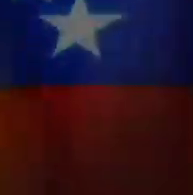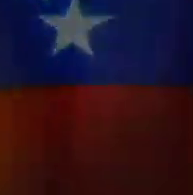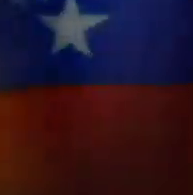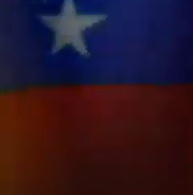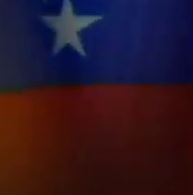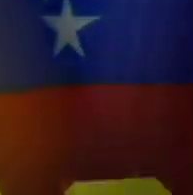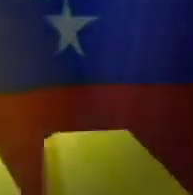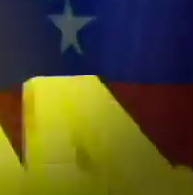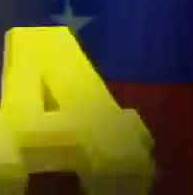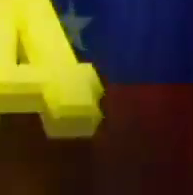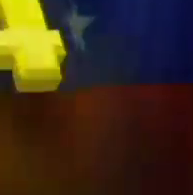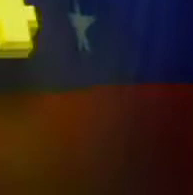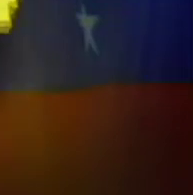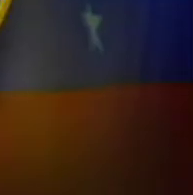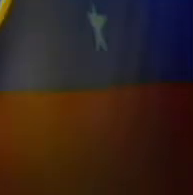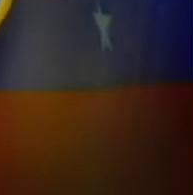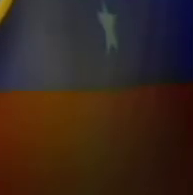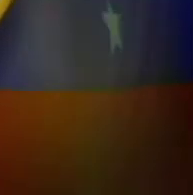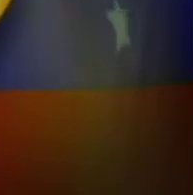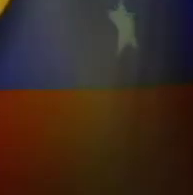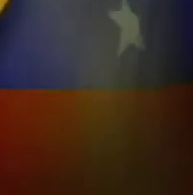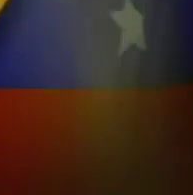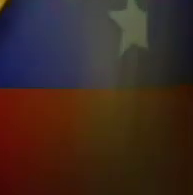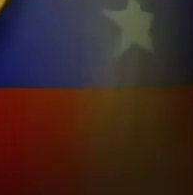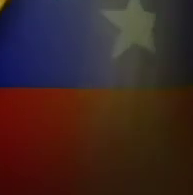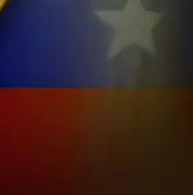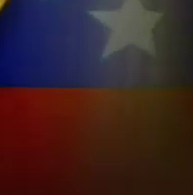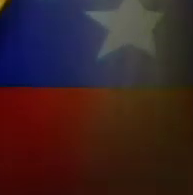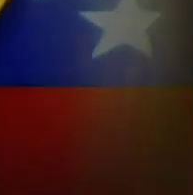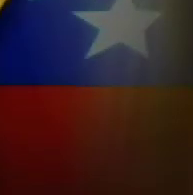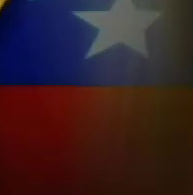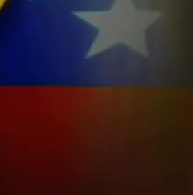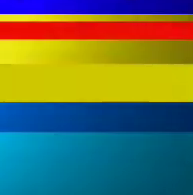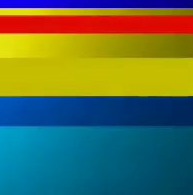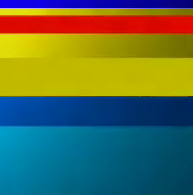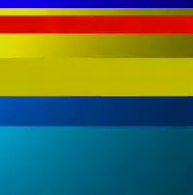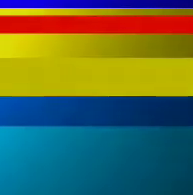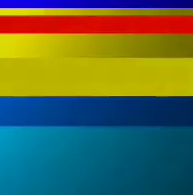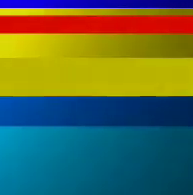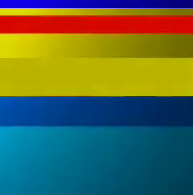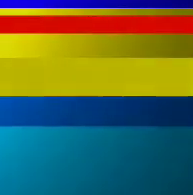Democracia 2014, muy pronto por Venevisión.